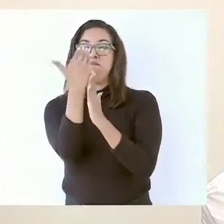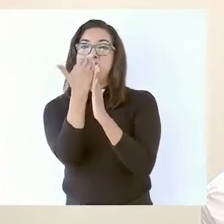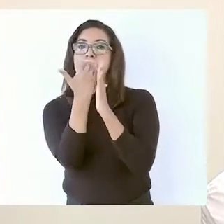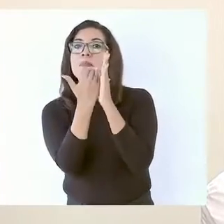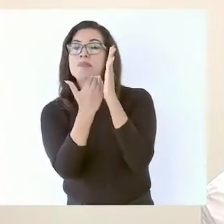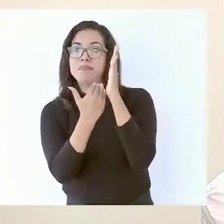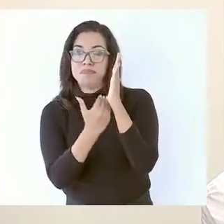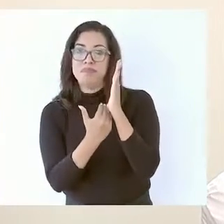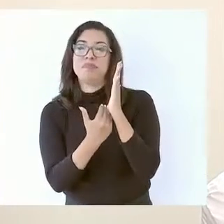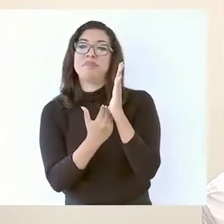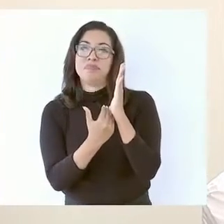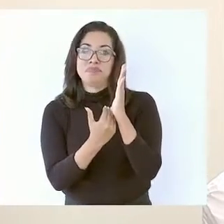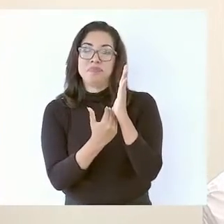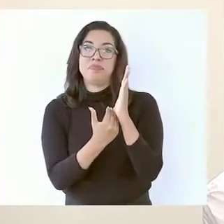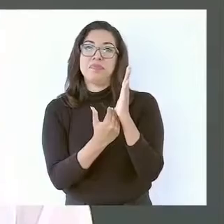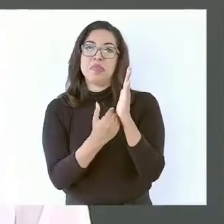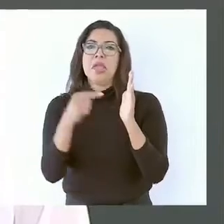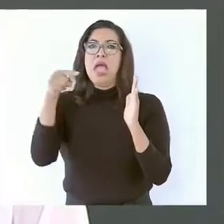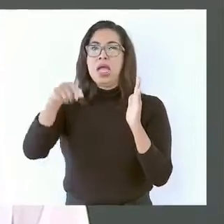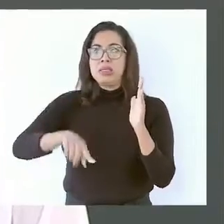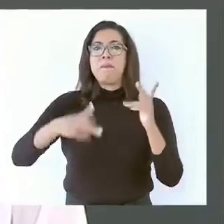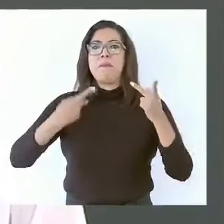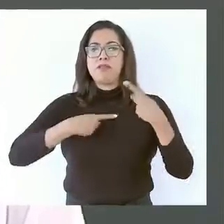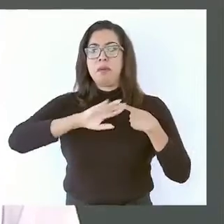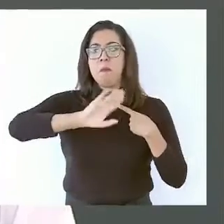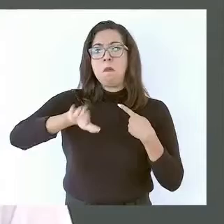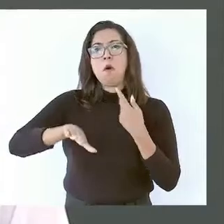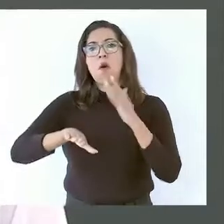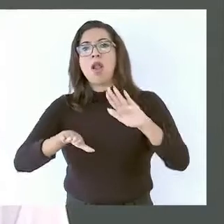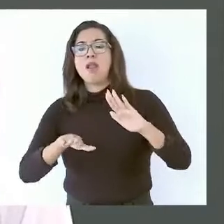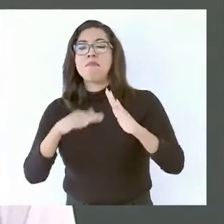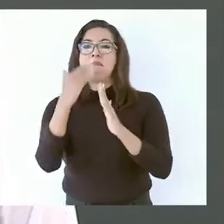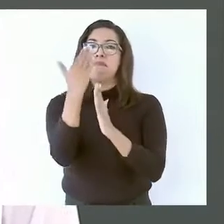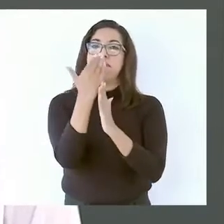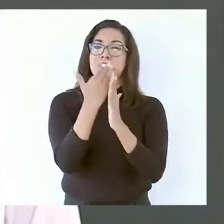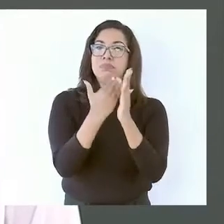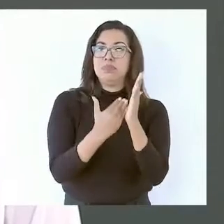que lamentar decesos y redujimos la letalidad